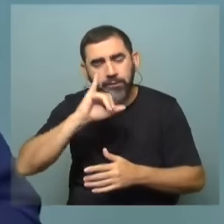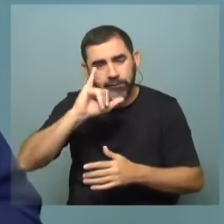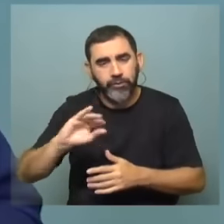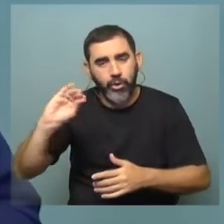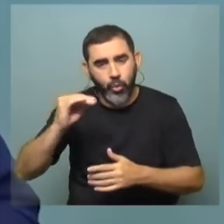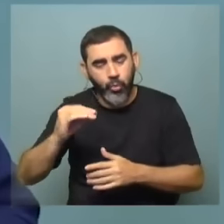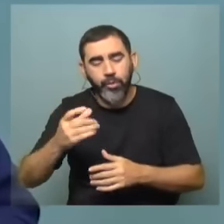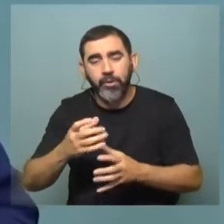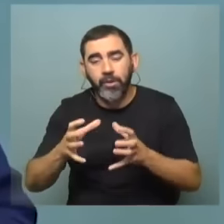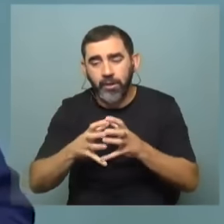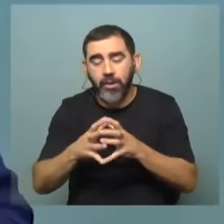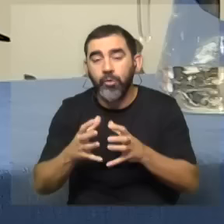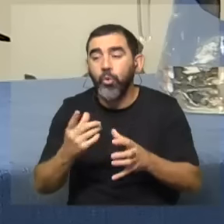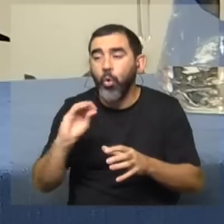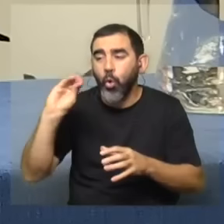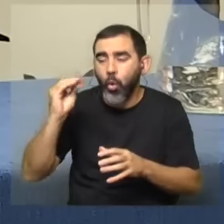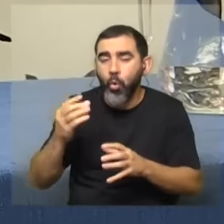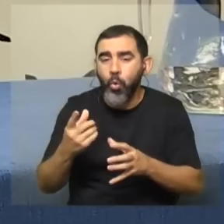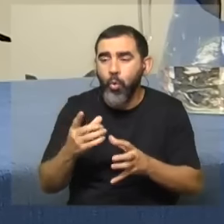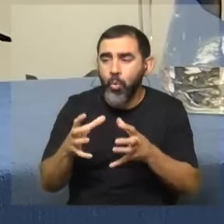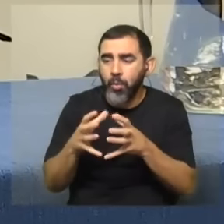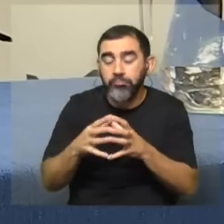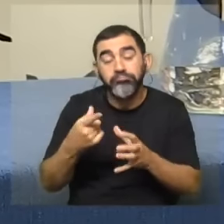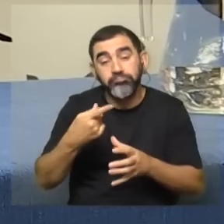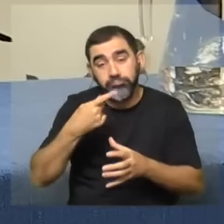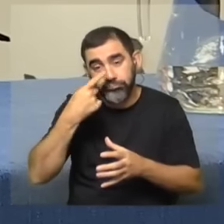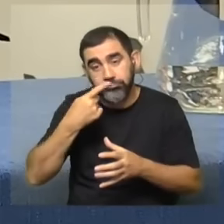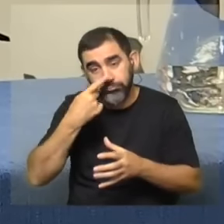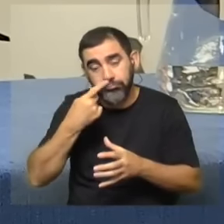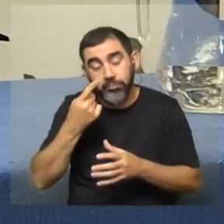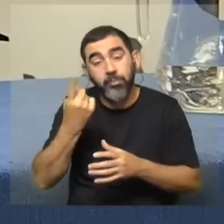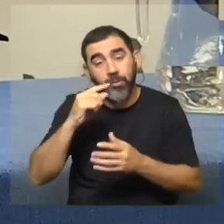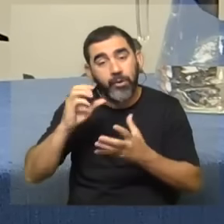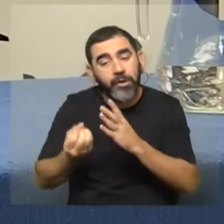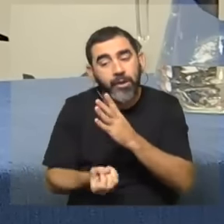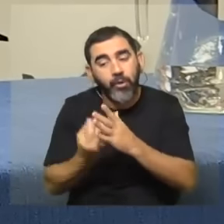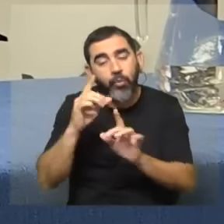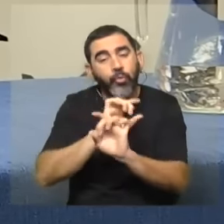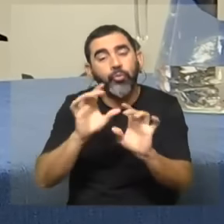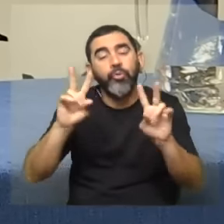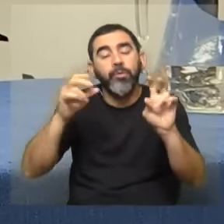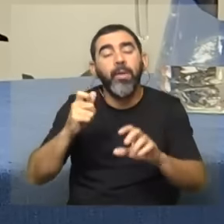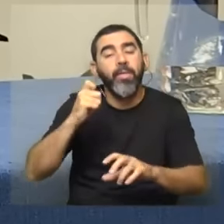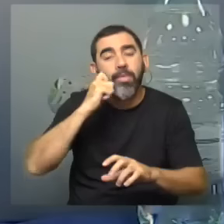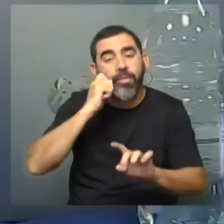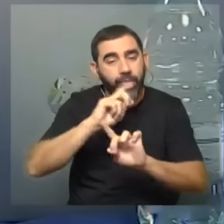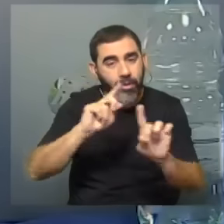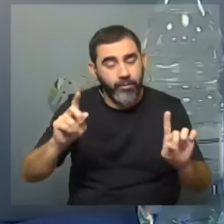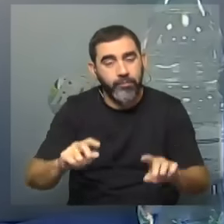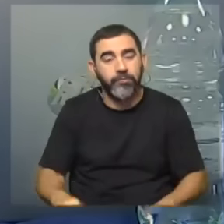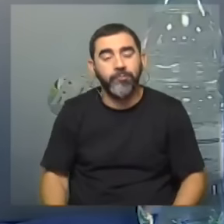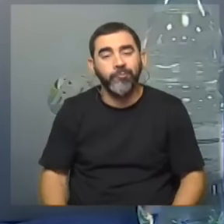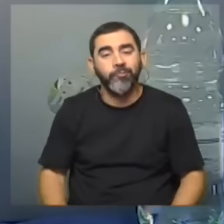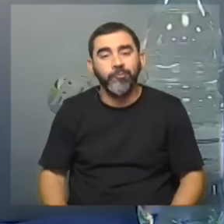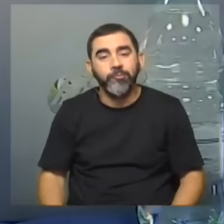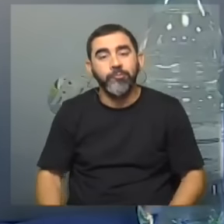partido tiene un grupo de gente joven muy interesante pero la renovación no es solamente un tema de edades es un tema